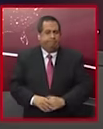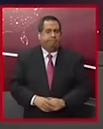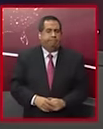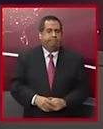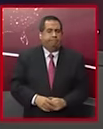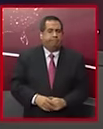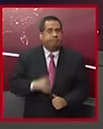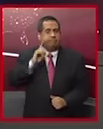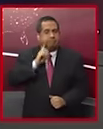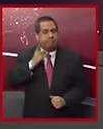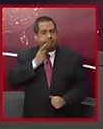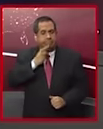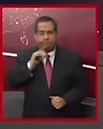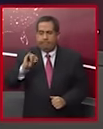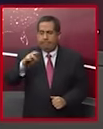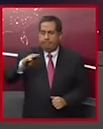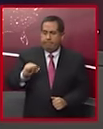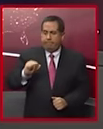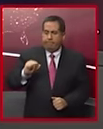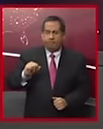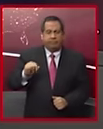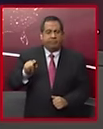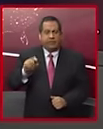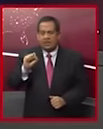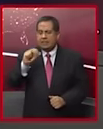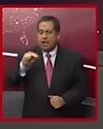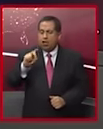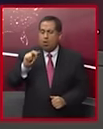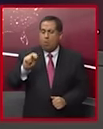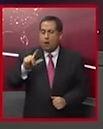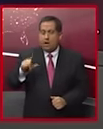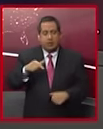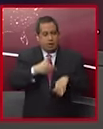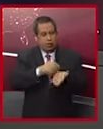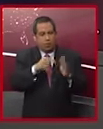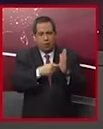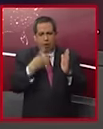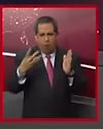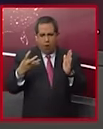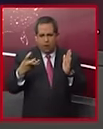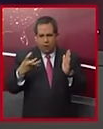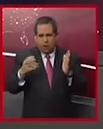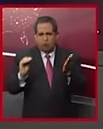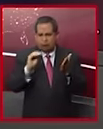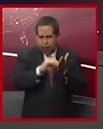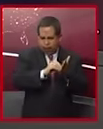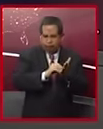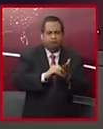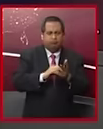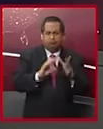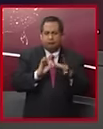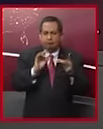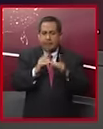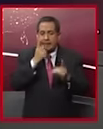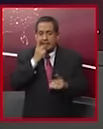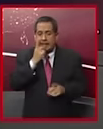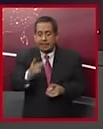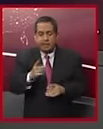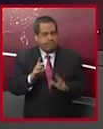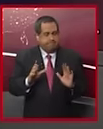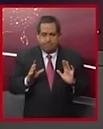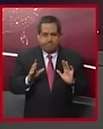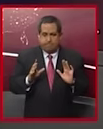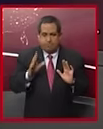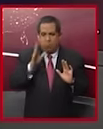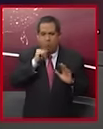La diputada constituyente Irma Heréndira Sandoval presentó también una reserva al numeral 4 del artículo 45, el cual establecía que no se